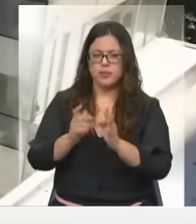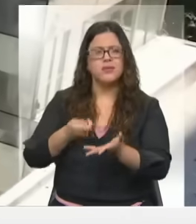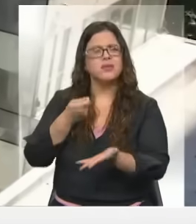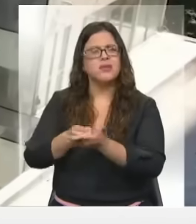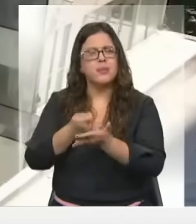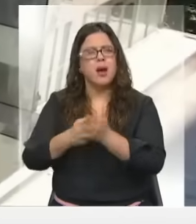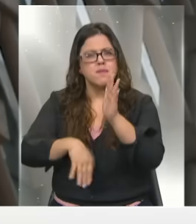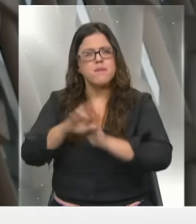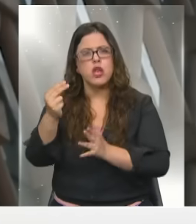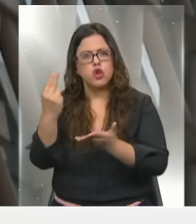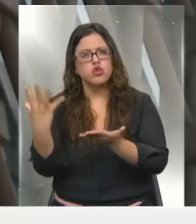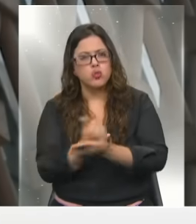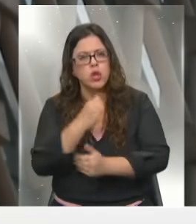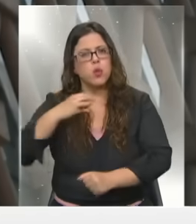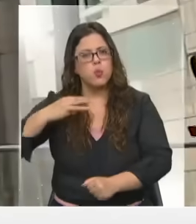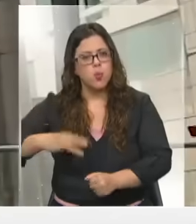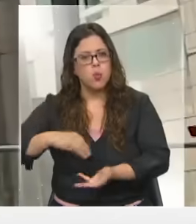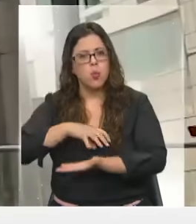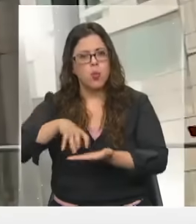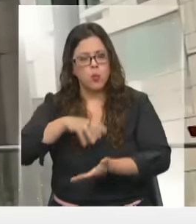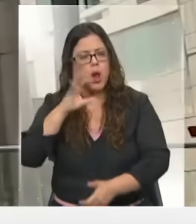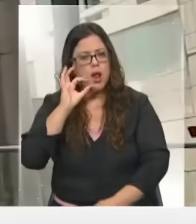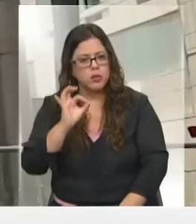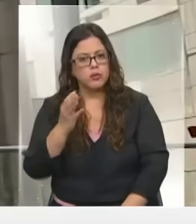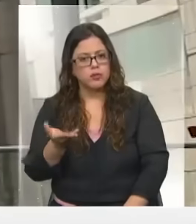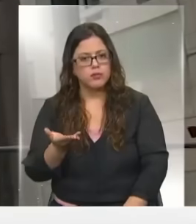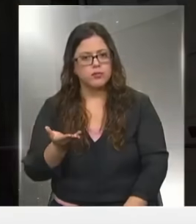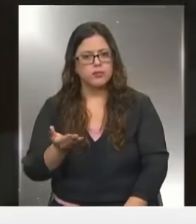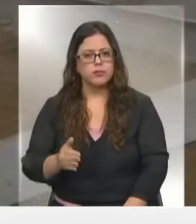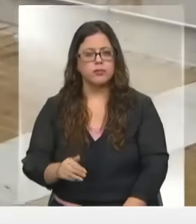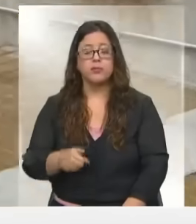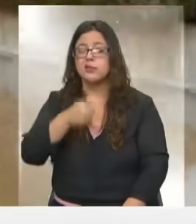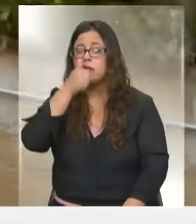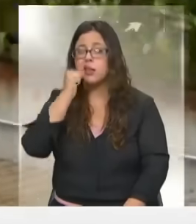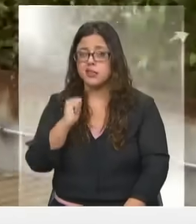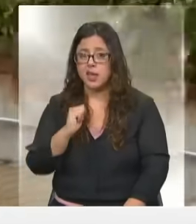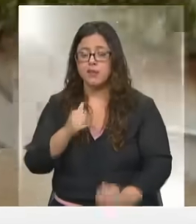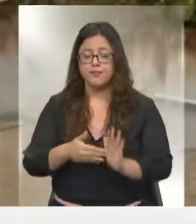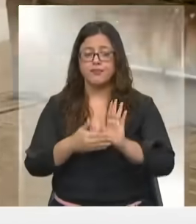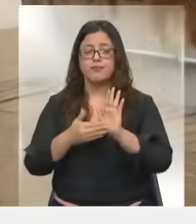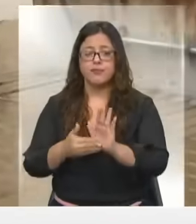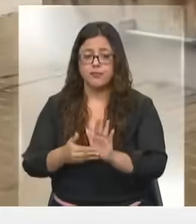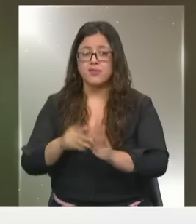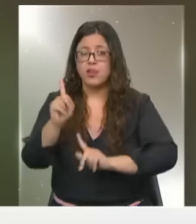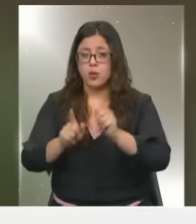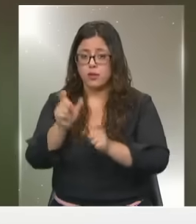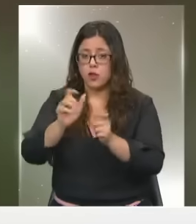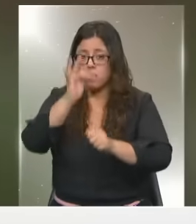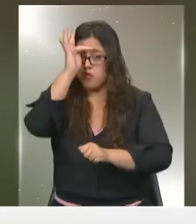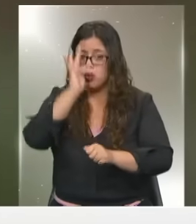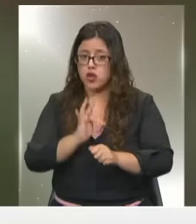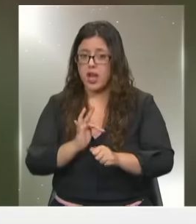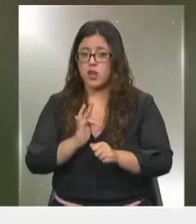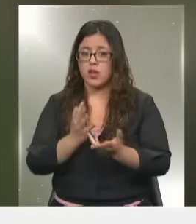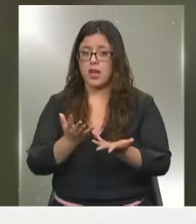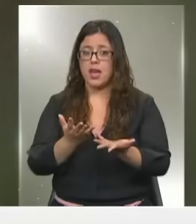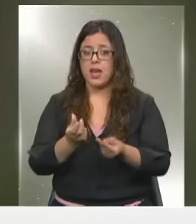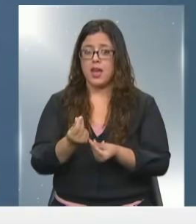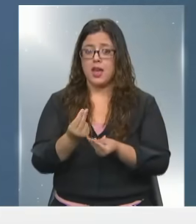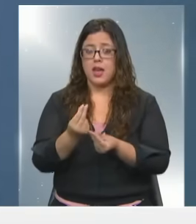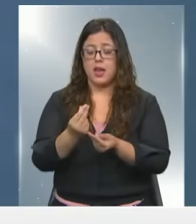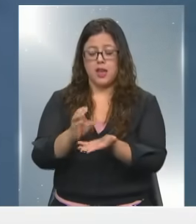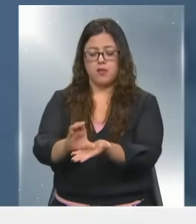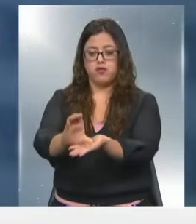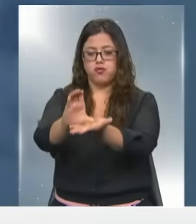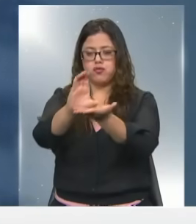pagando sobresueldos en la Municipalidad de Las Condes? Ayer les mostramos cómo algunos funcionarios abultaban sus sueldos